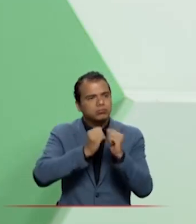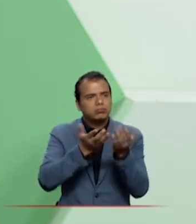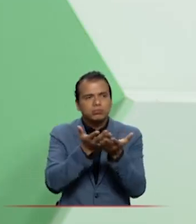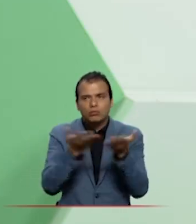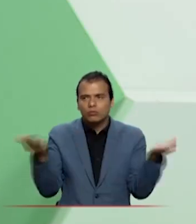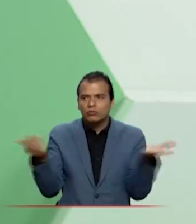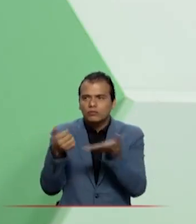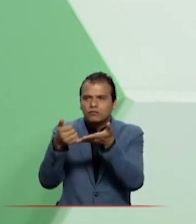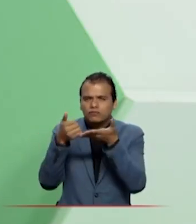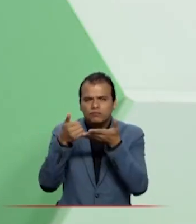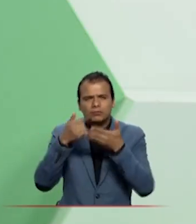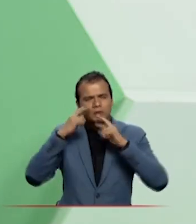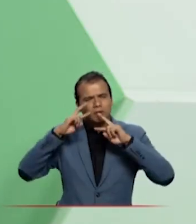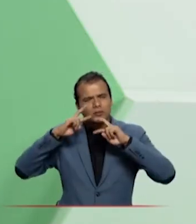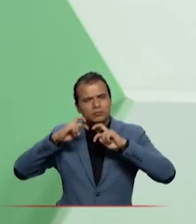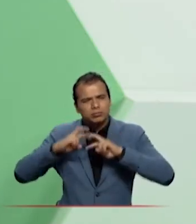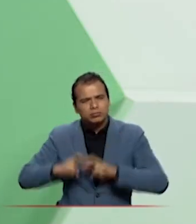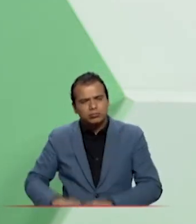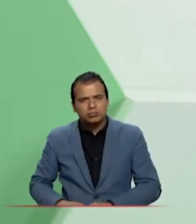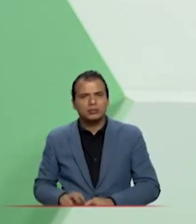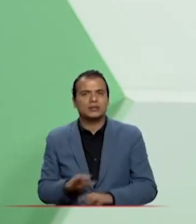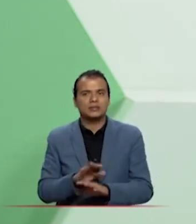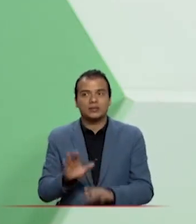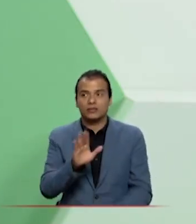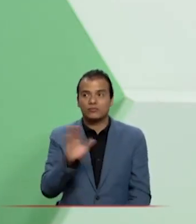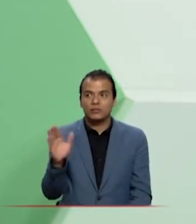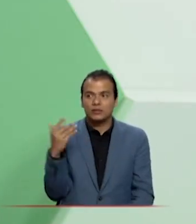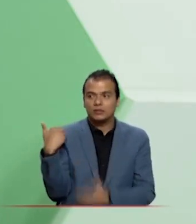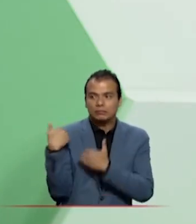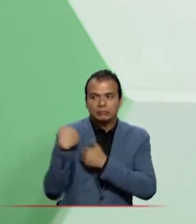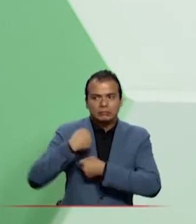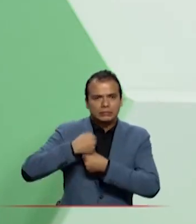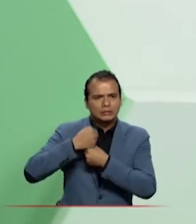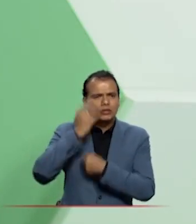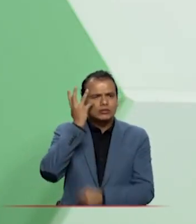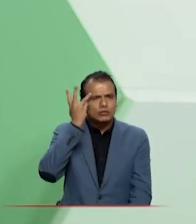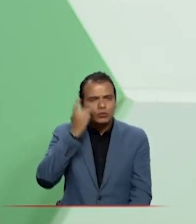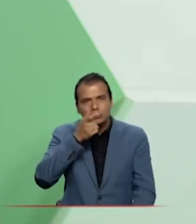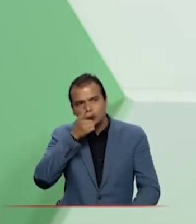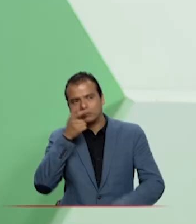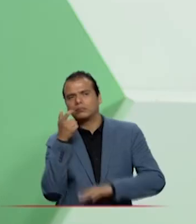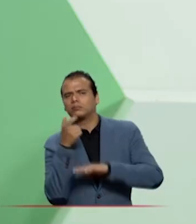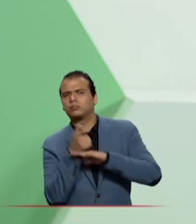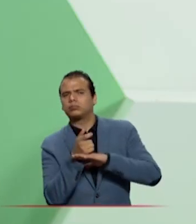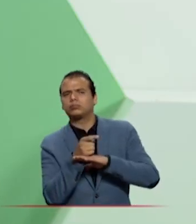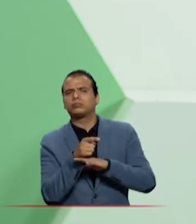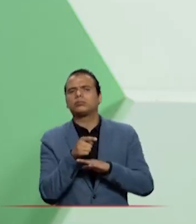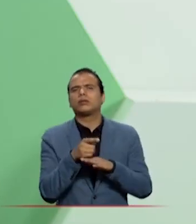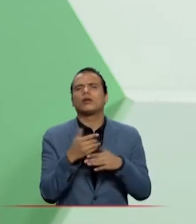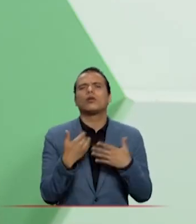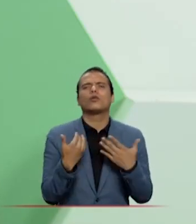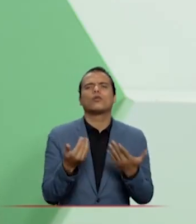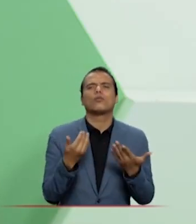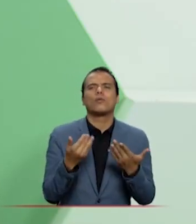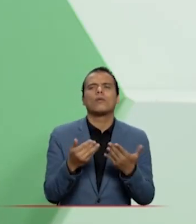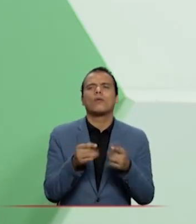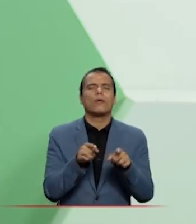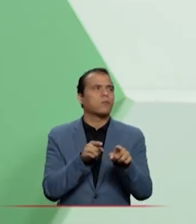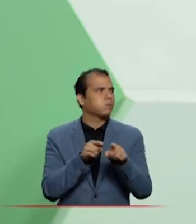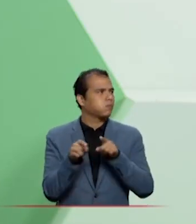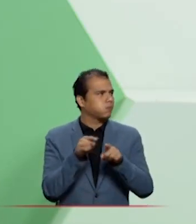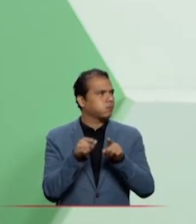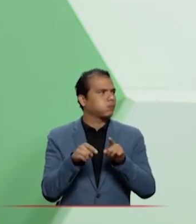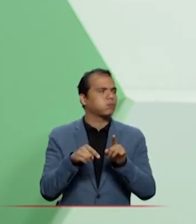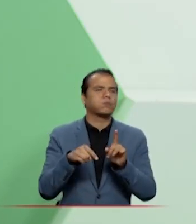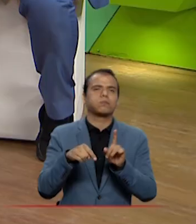más que día a día están ahí con el ojo en el satélite y en la medición y la información